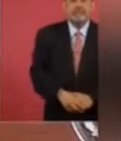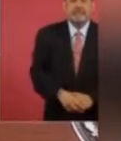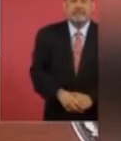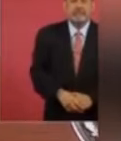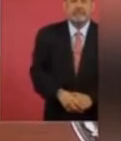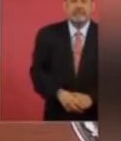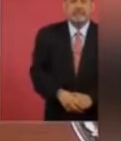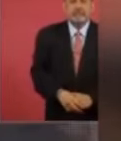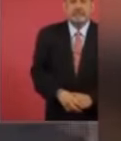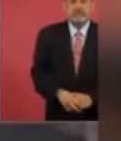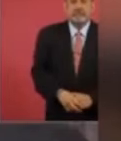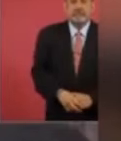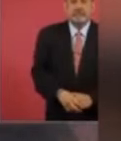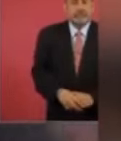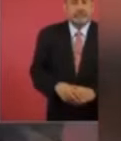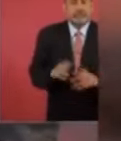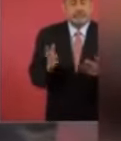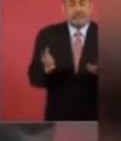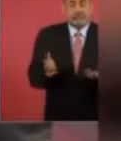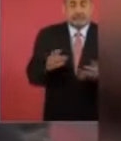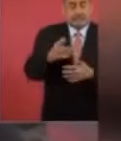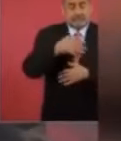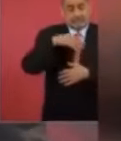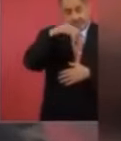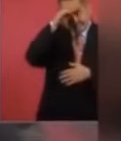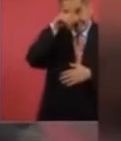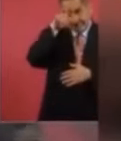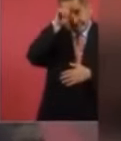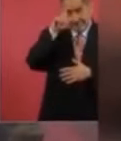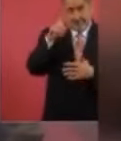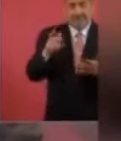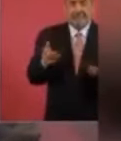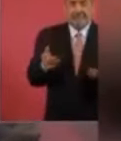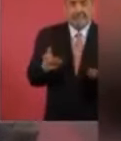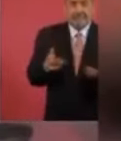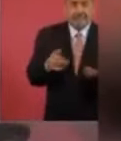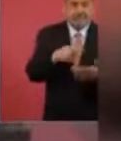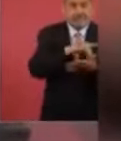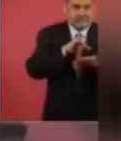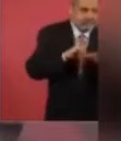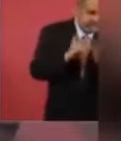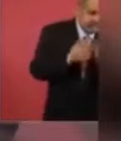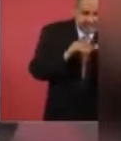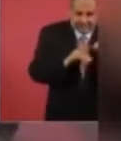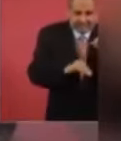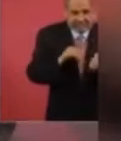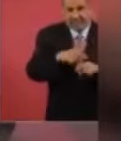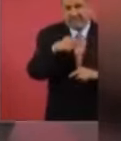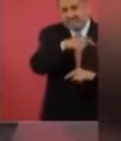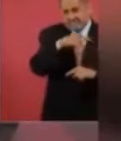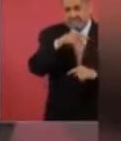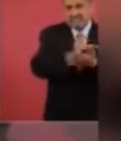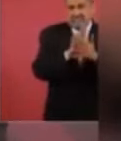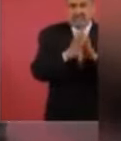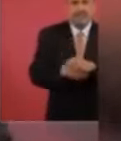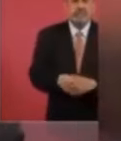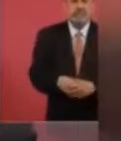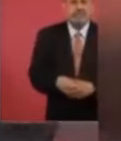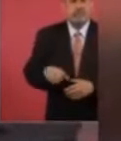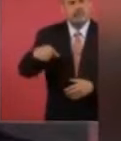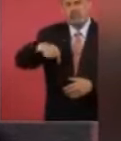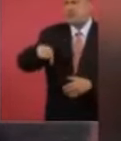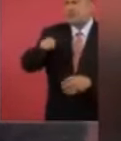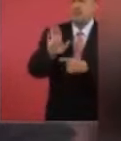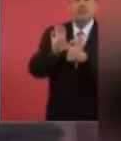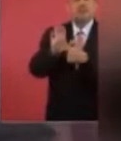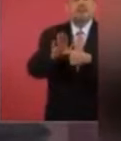desglosar toda esta información efectivamente no solamente eso le prohibieron al presidente Andrés Manuel López Obrador sino también